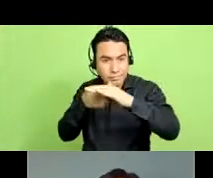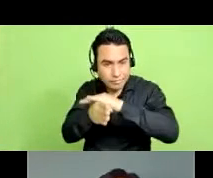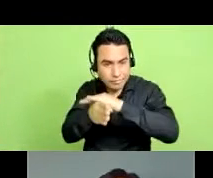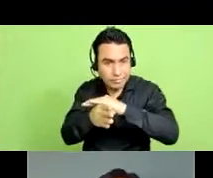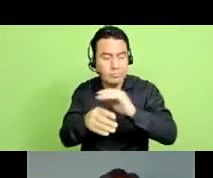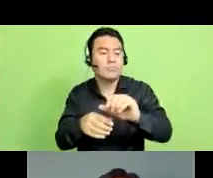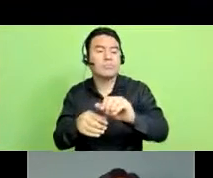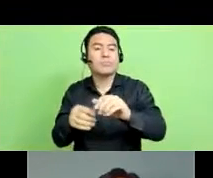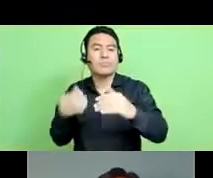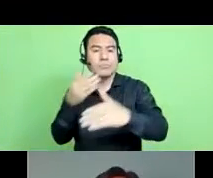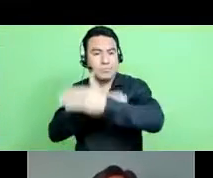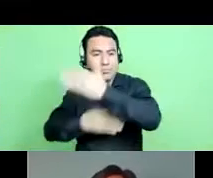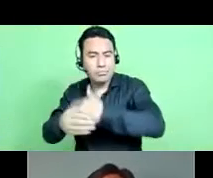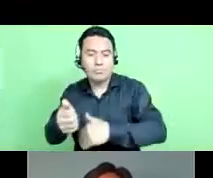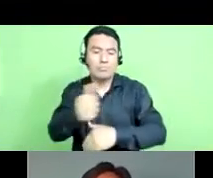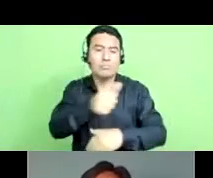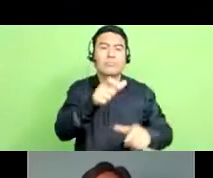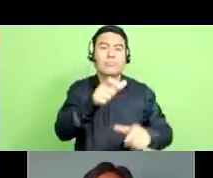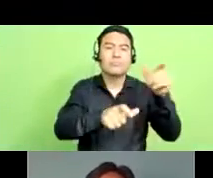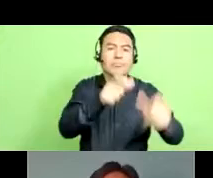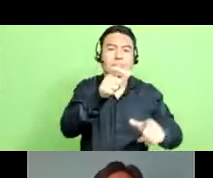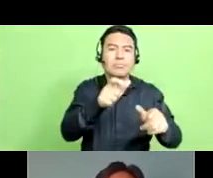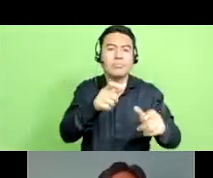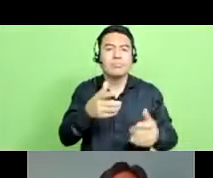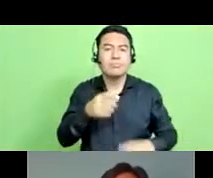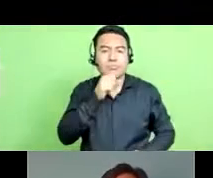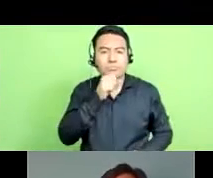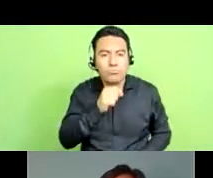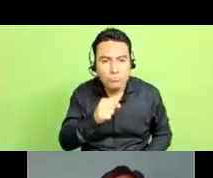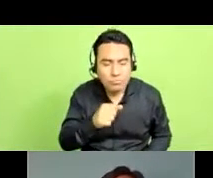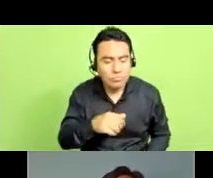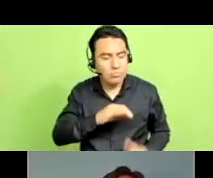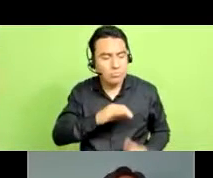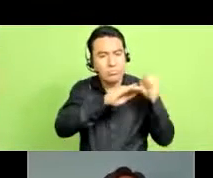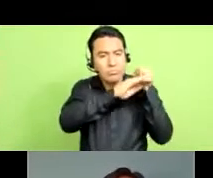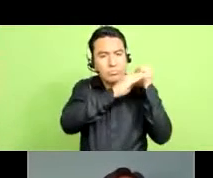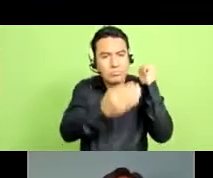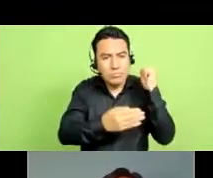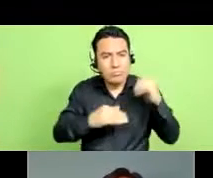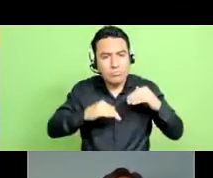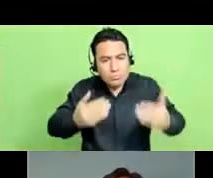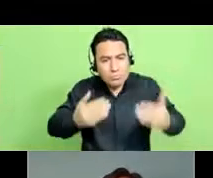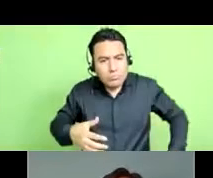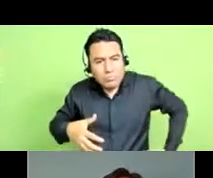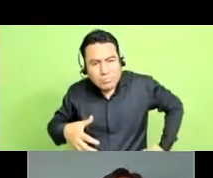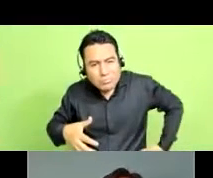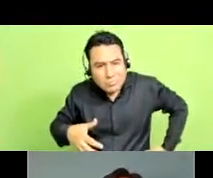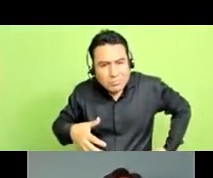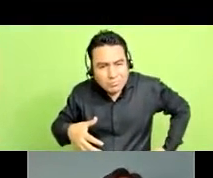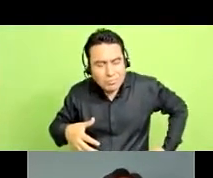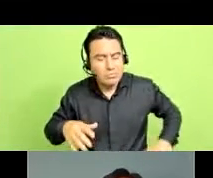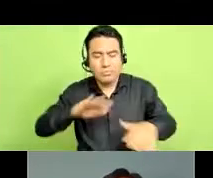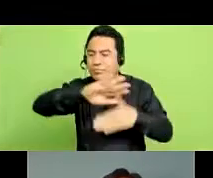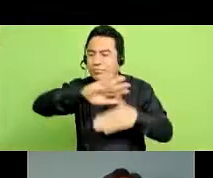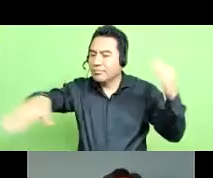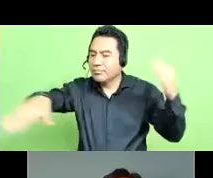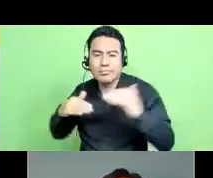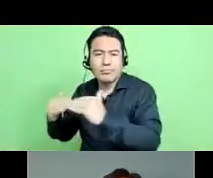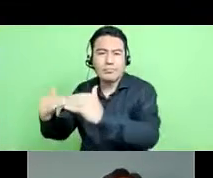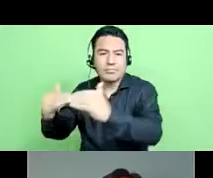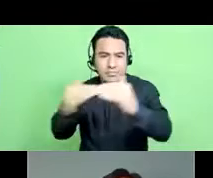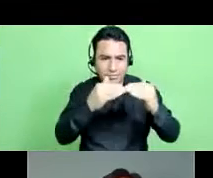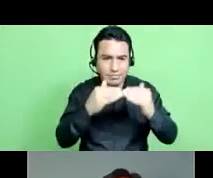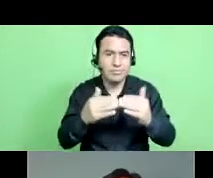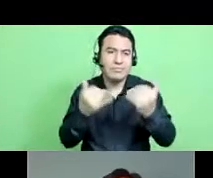en tal sentido es de conocimiento público que estamos tratando de contar contactarnos con diversas organizaciones